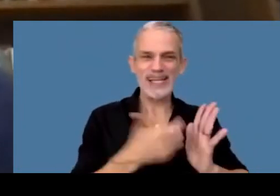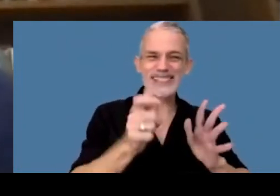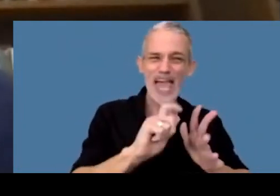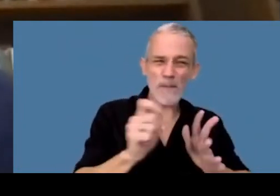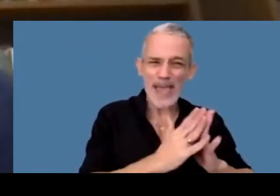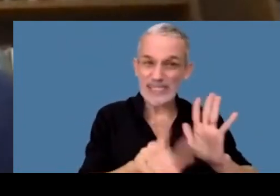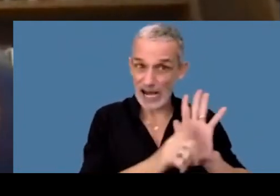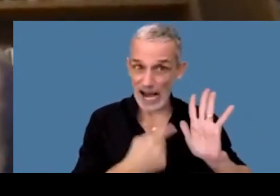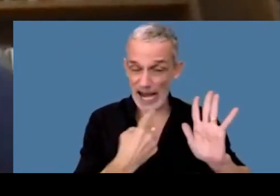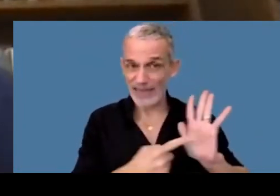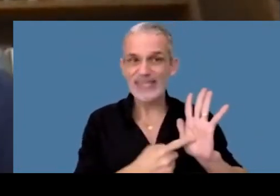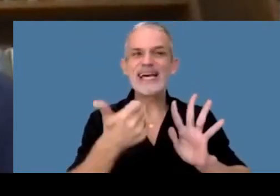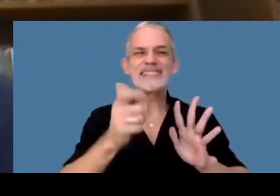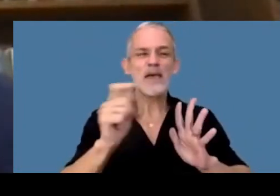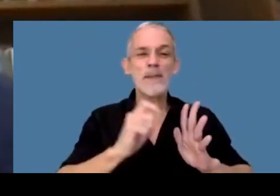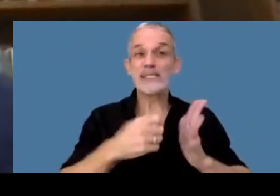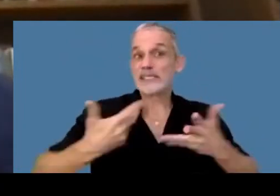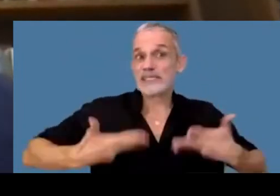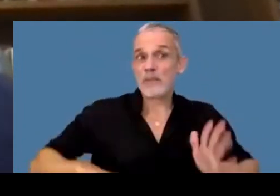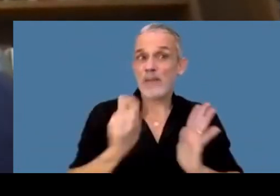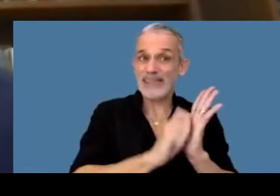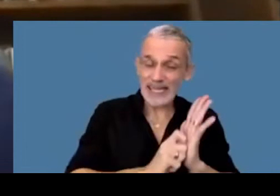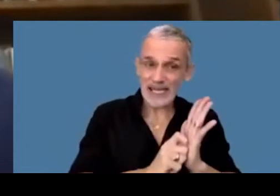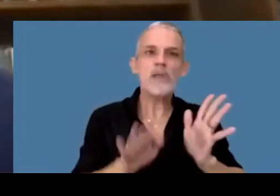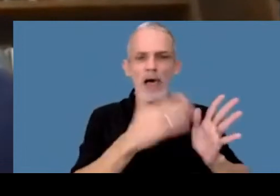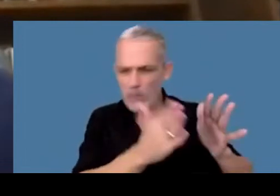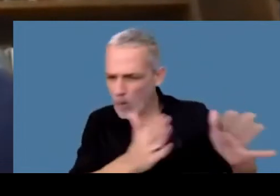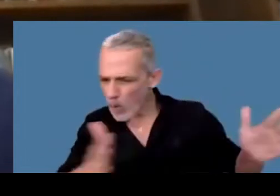ley, y esa entidad va a tener